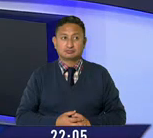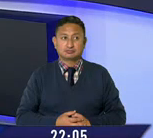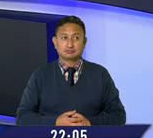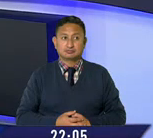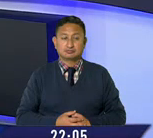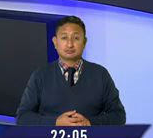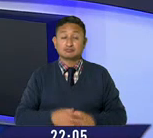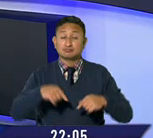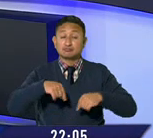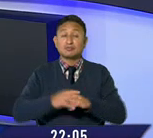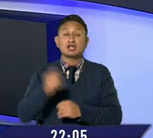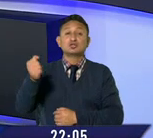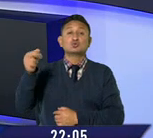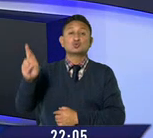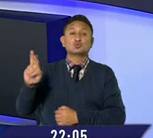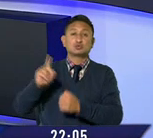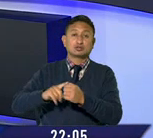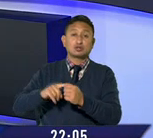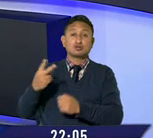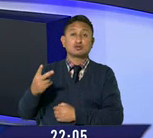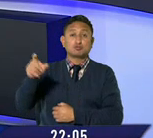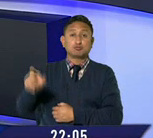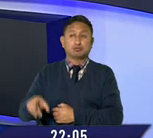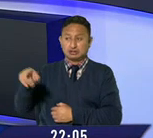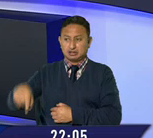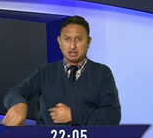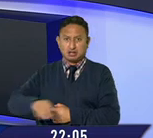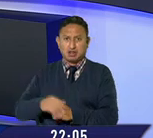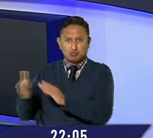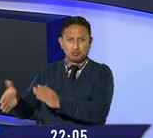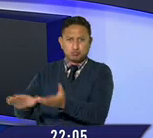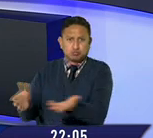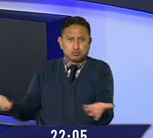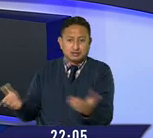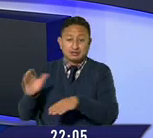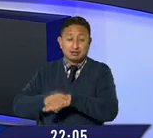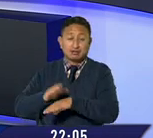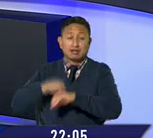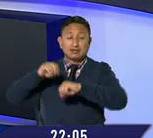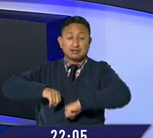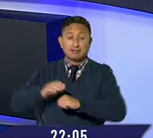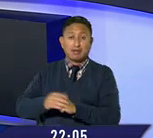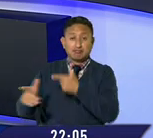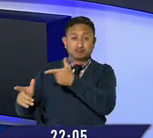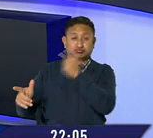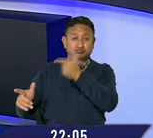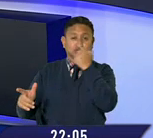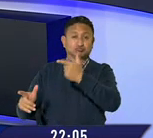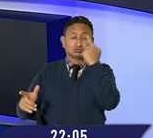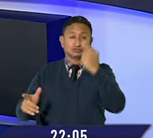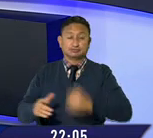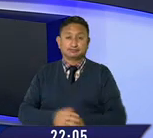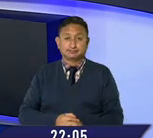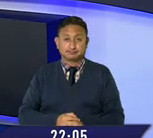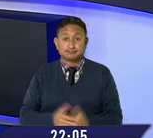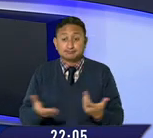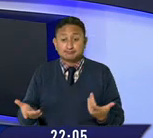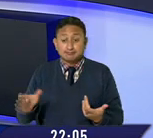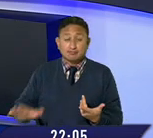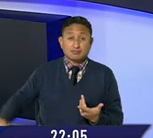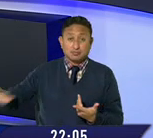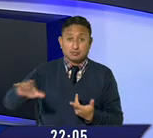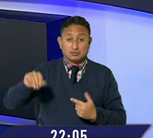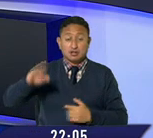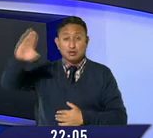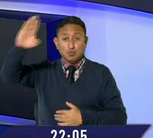En el sur de Quito, dos personas fueron asesinadas bajo la modalidad de sicariato. En la escena,